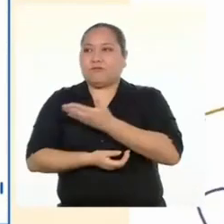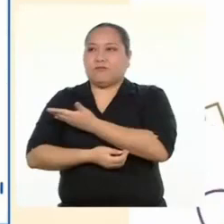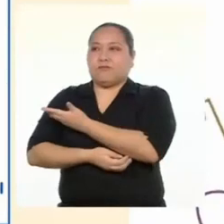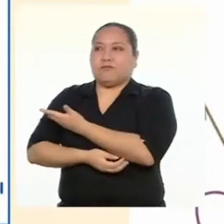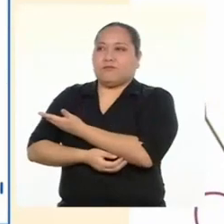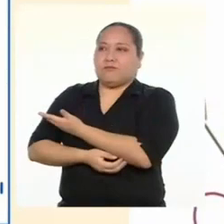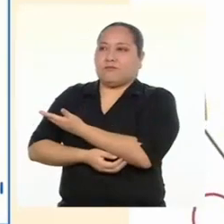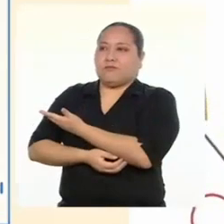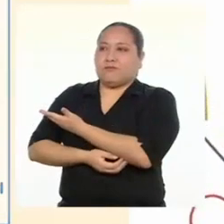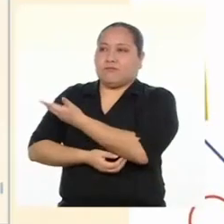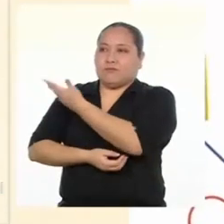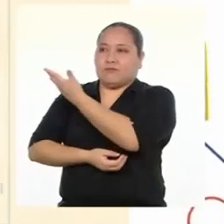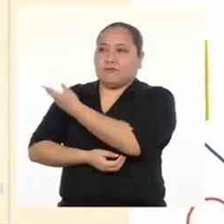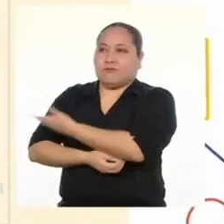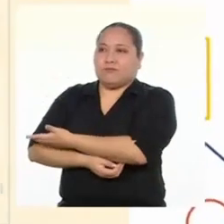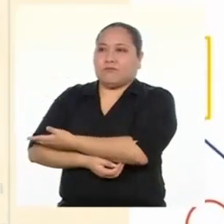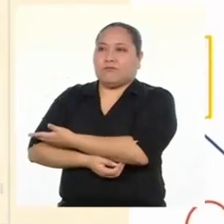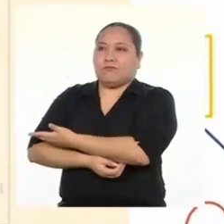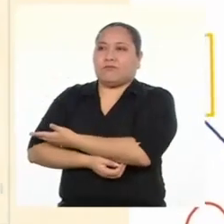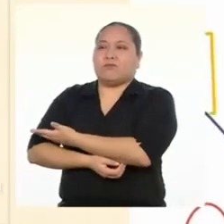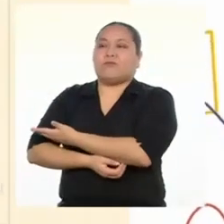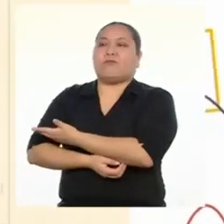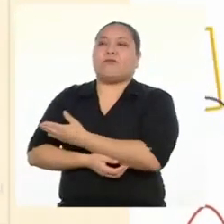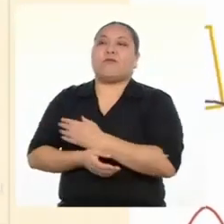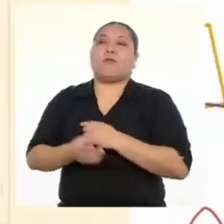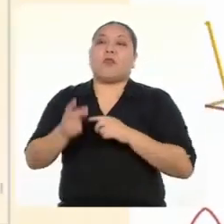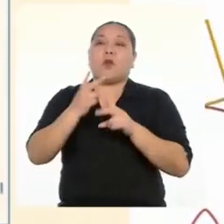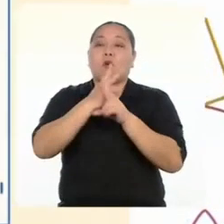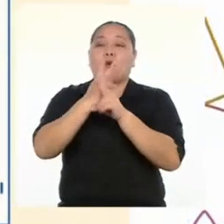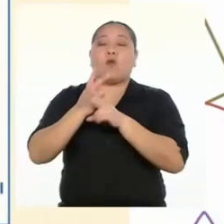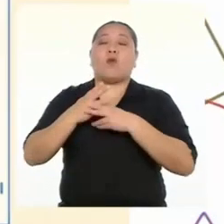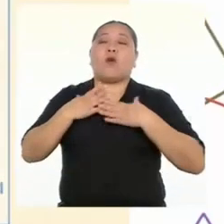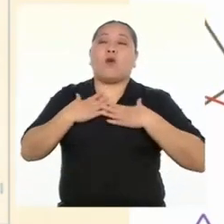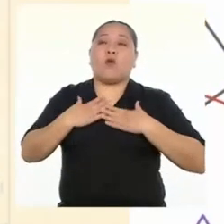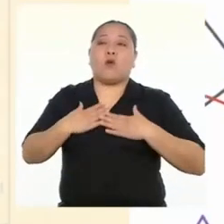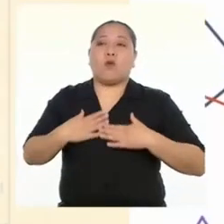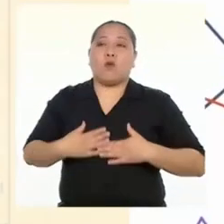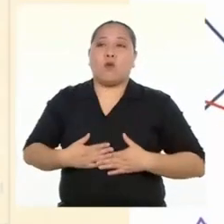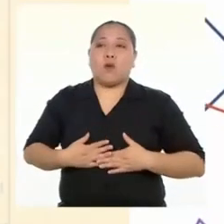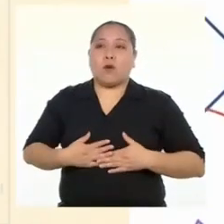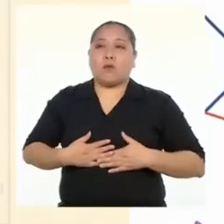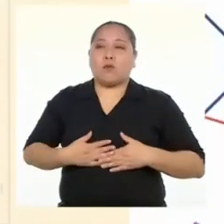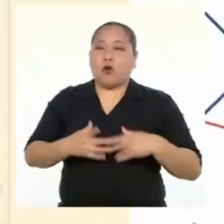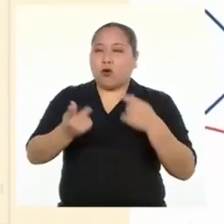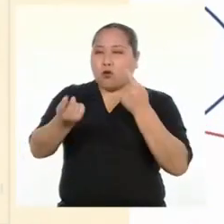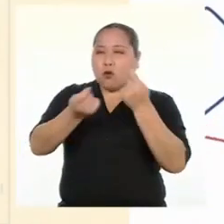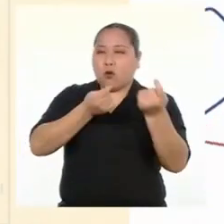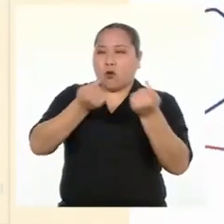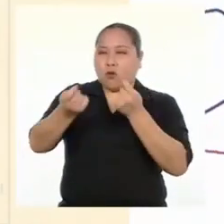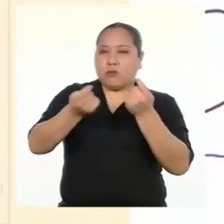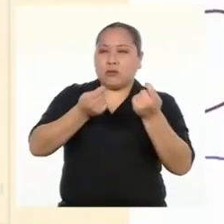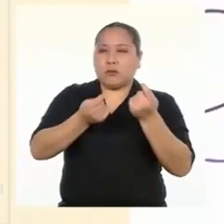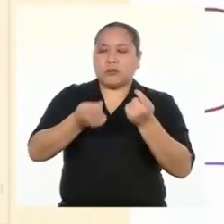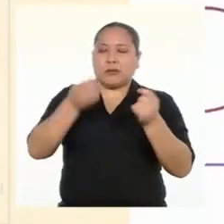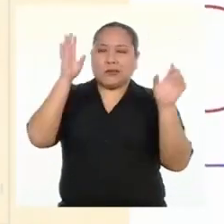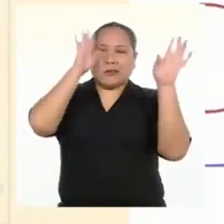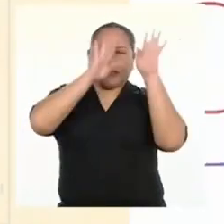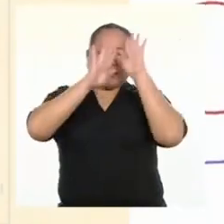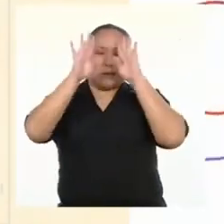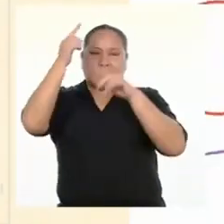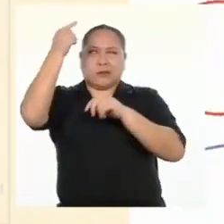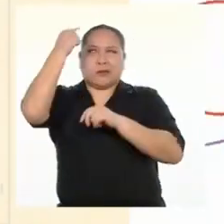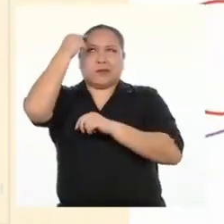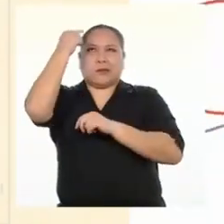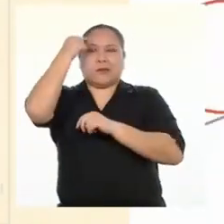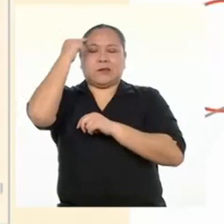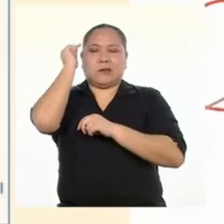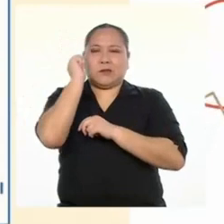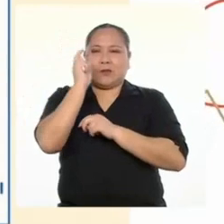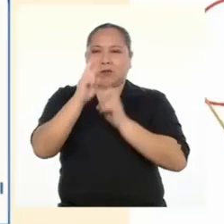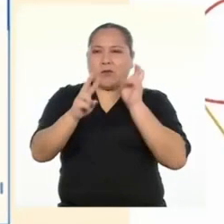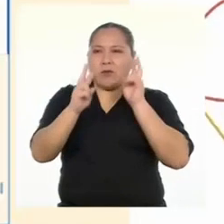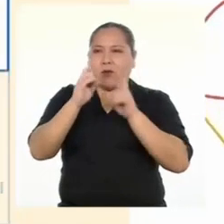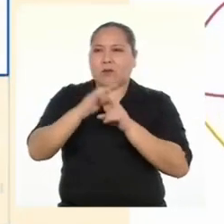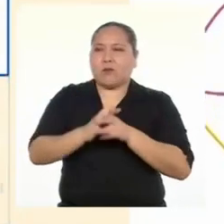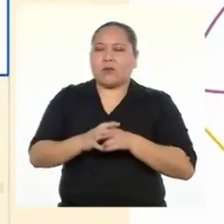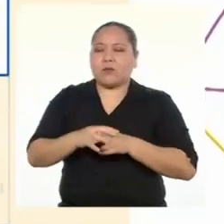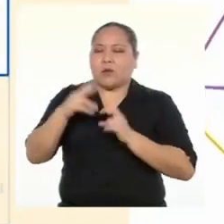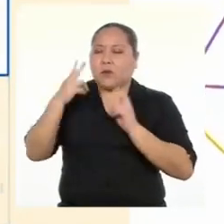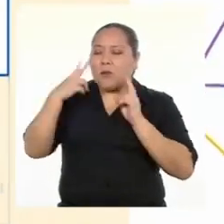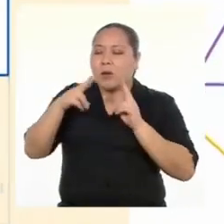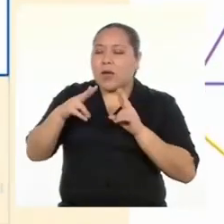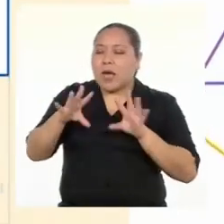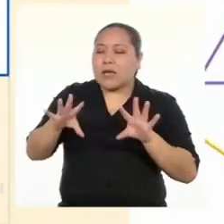realizar acciones positivas, como cuidar de nuestros cuerpos, manejar el estrés mental que podemos tener o reconocer